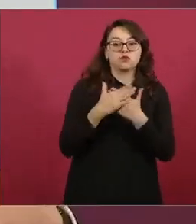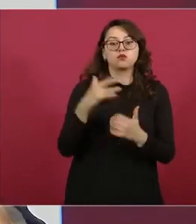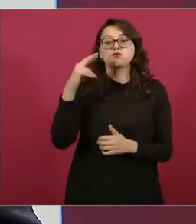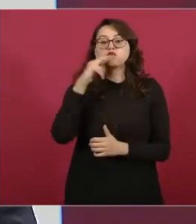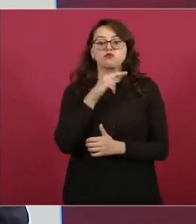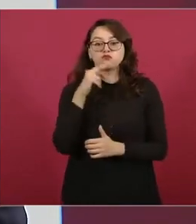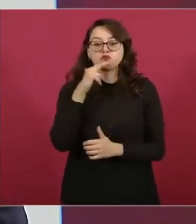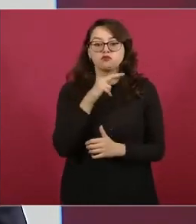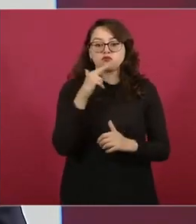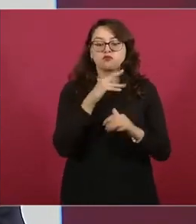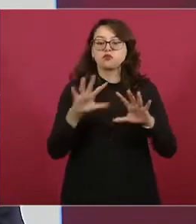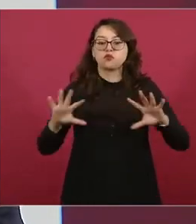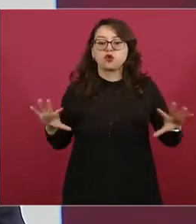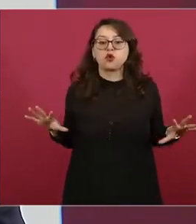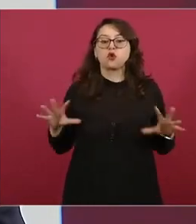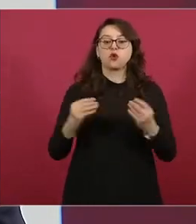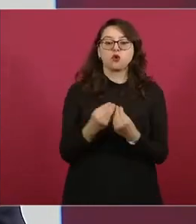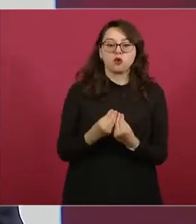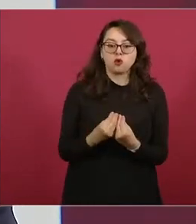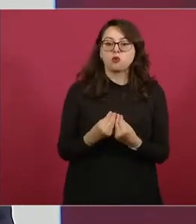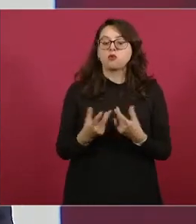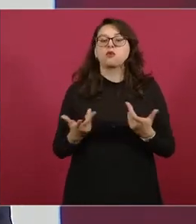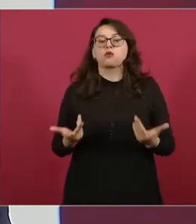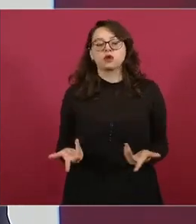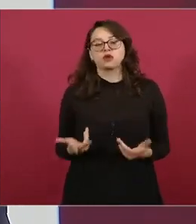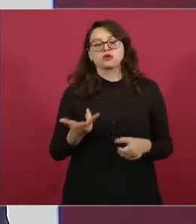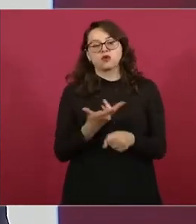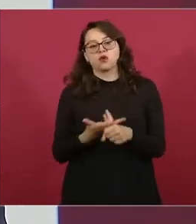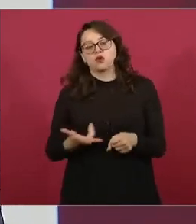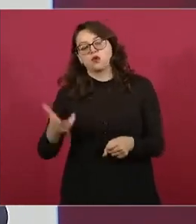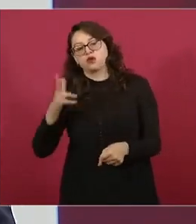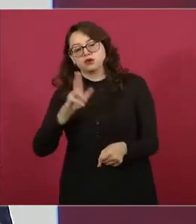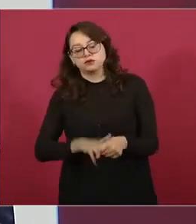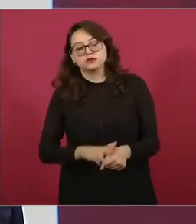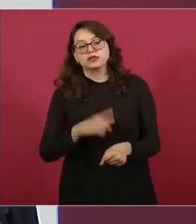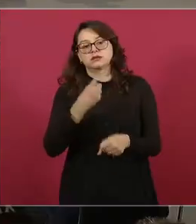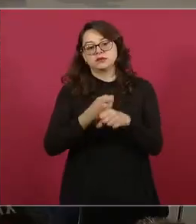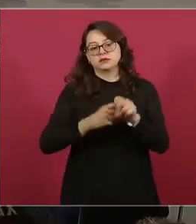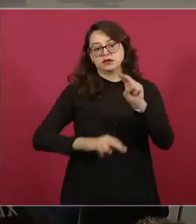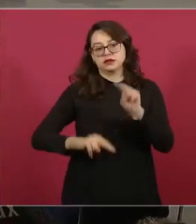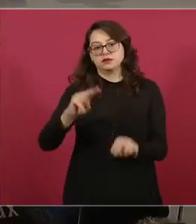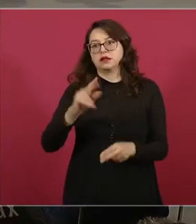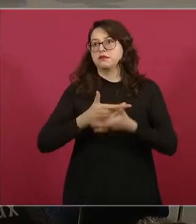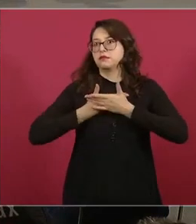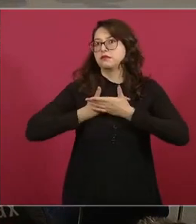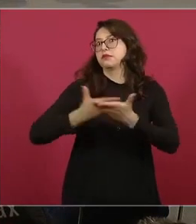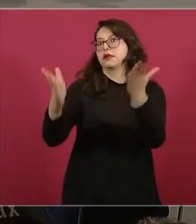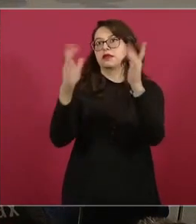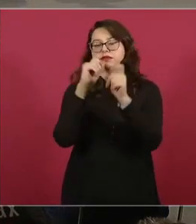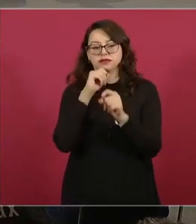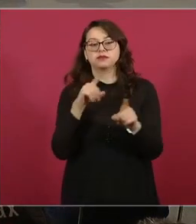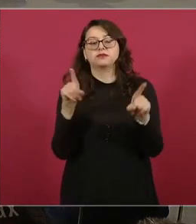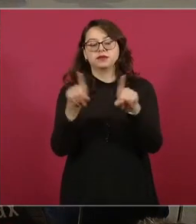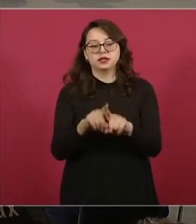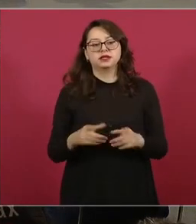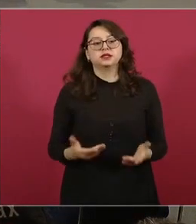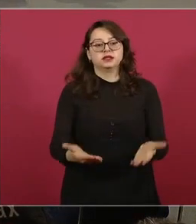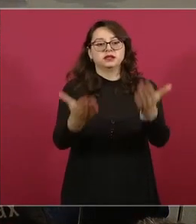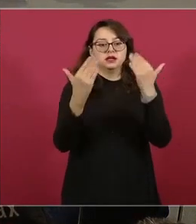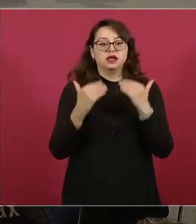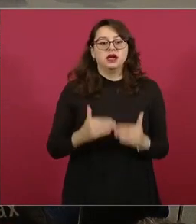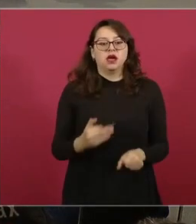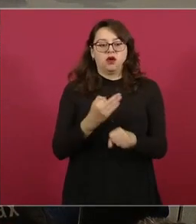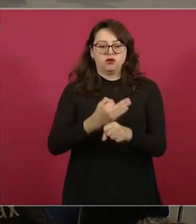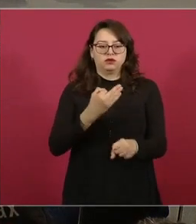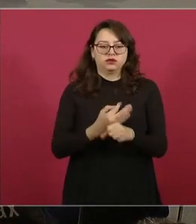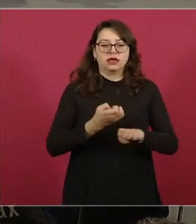medición completa en hospitales y en el primer nivel y ya no solamente en los almacenes. En ese sentido, vamos a ver estado por